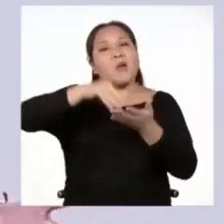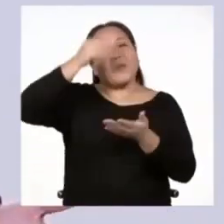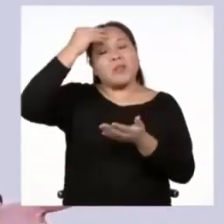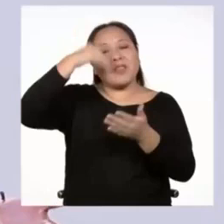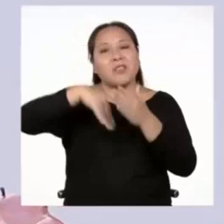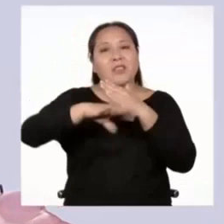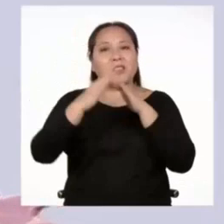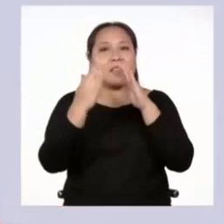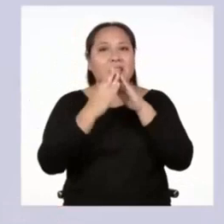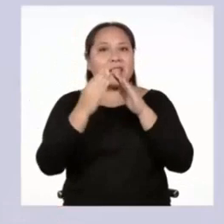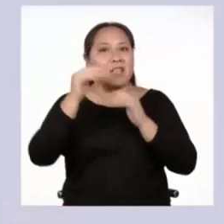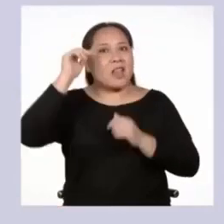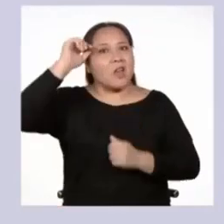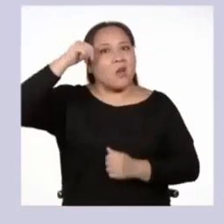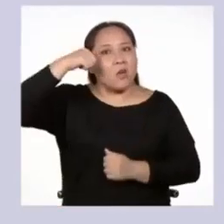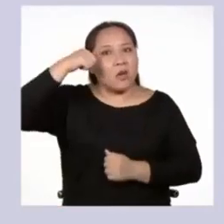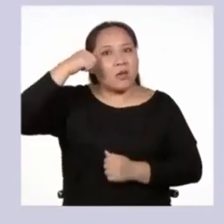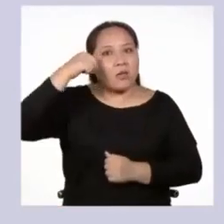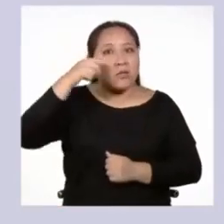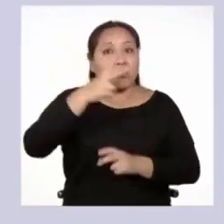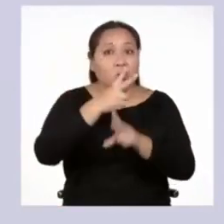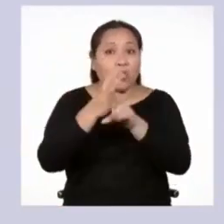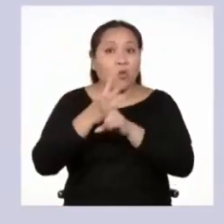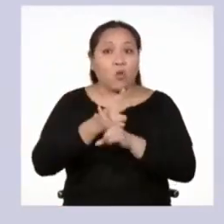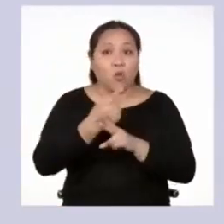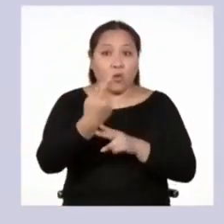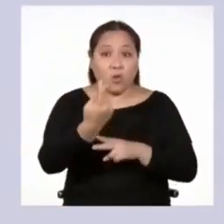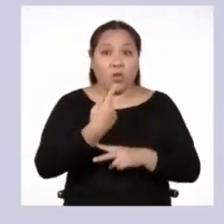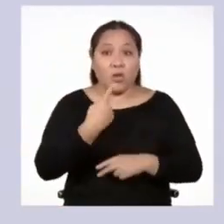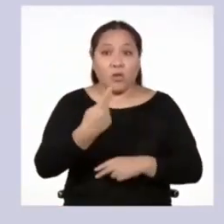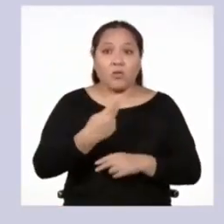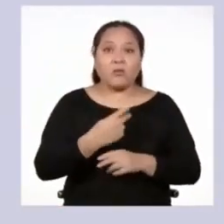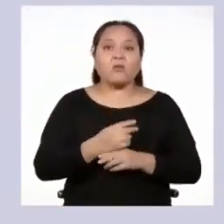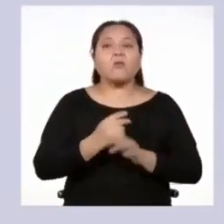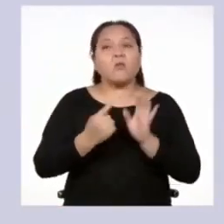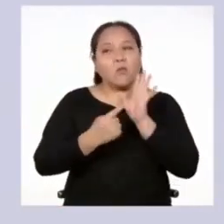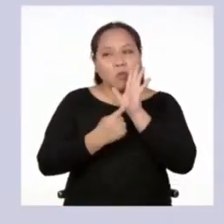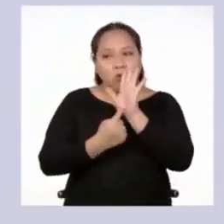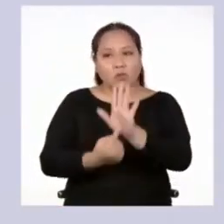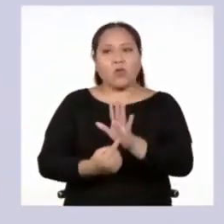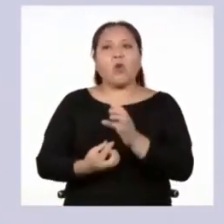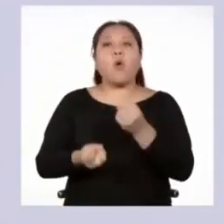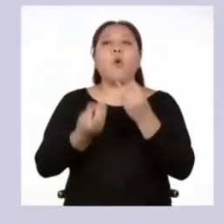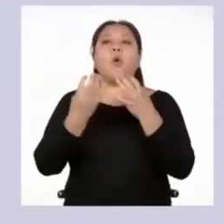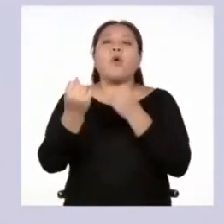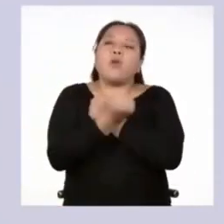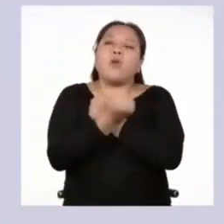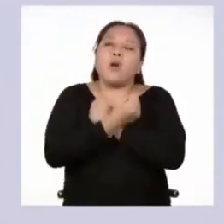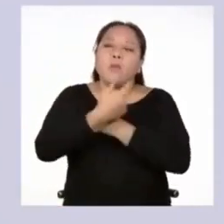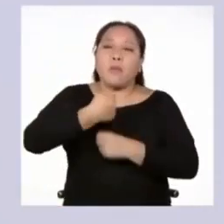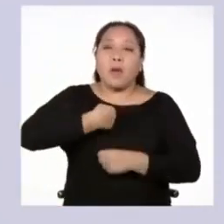Casa. Y recuerda, cuando nos cuidamos, demostramos cuánto nos queremos y cuánto queremos a los demás.